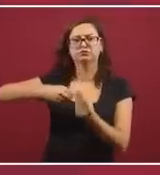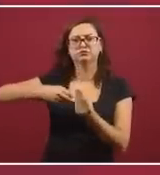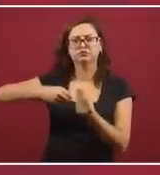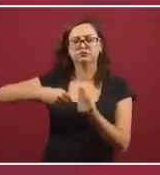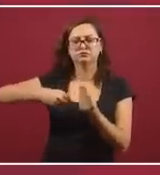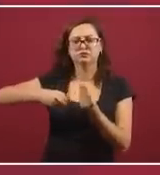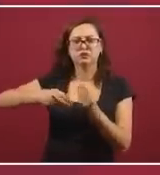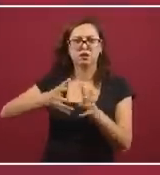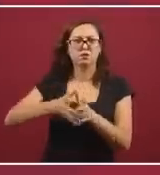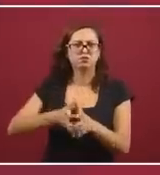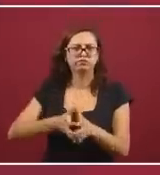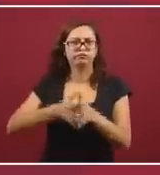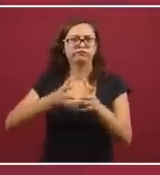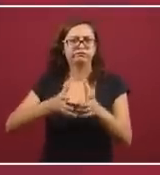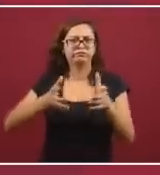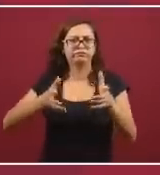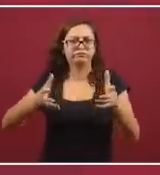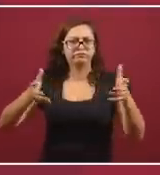expansión